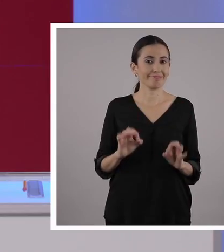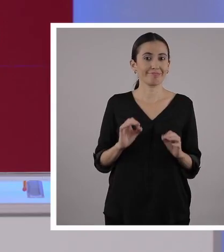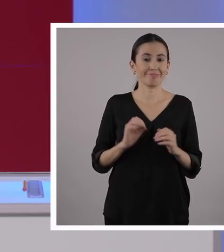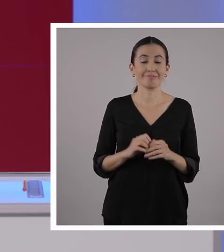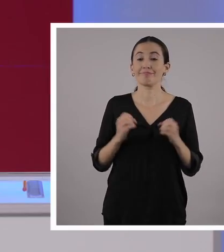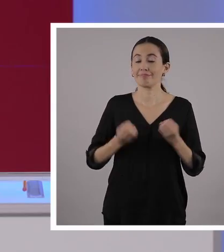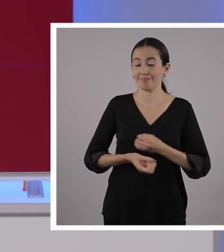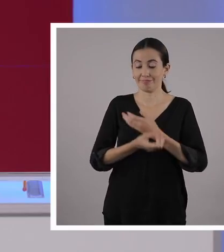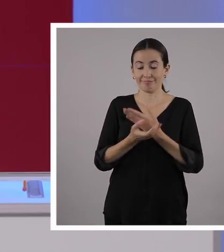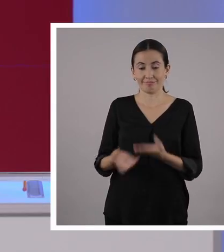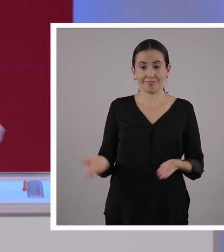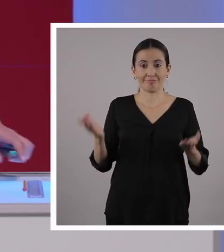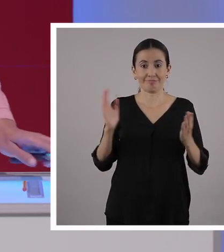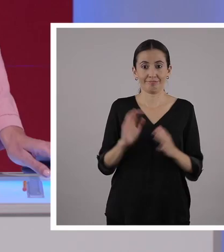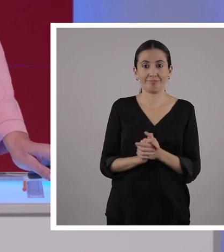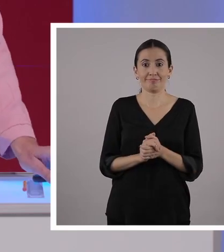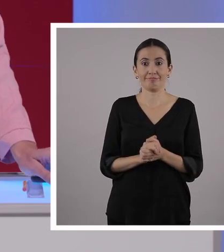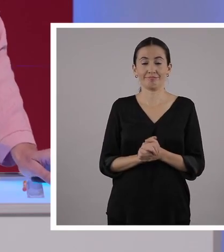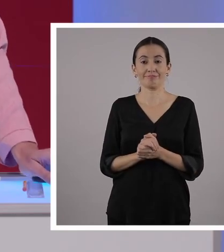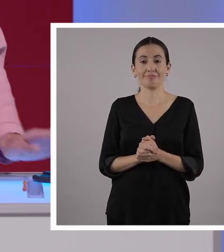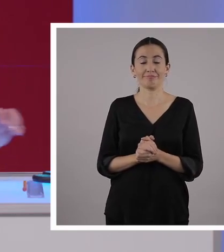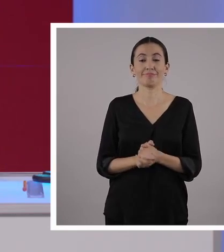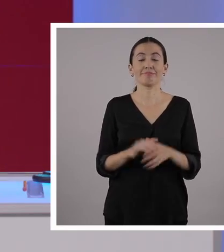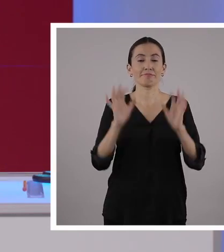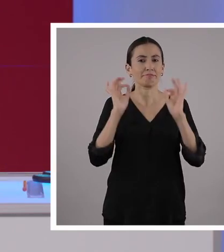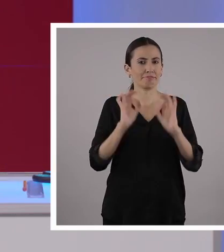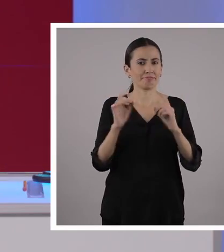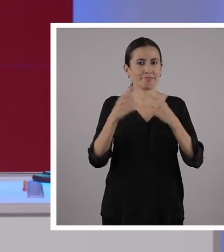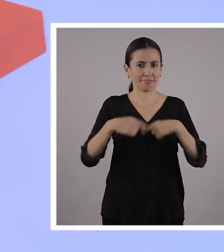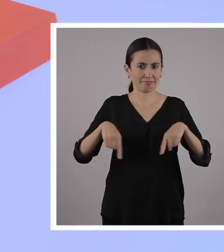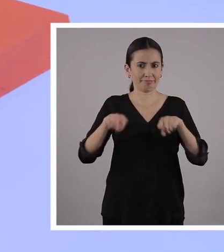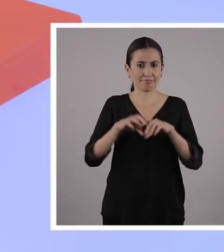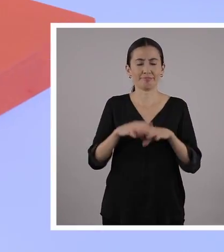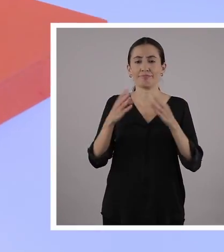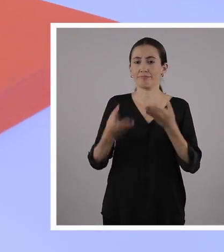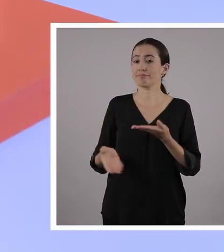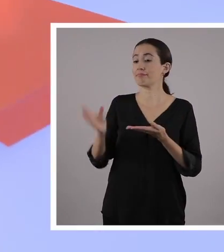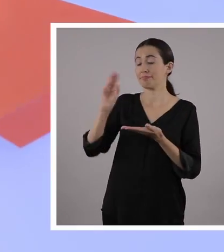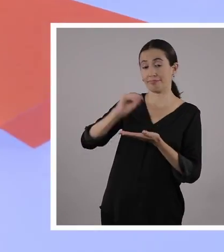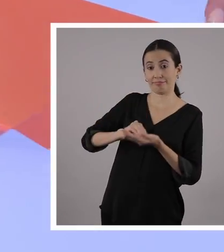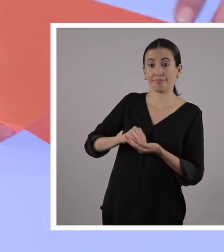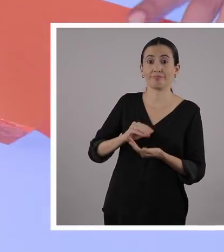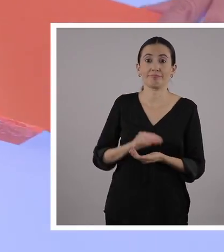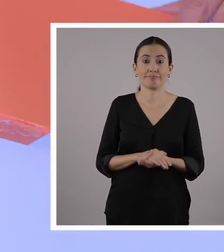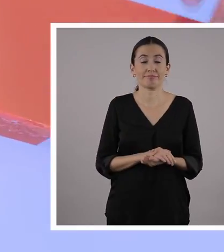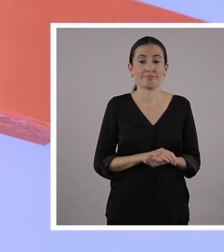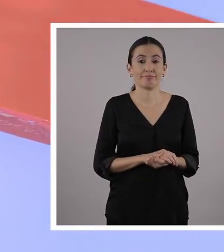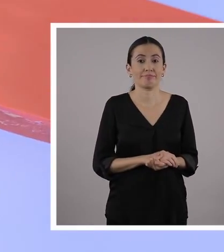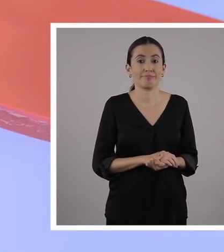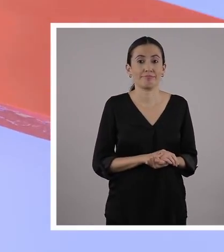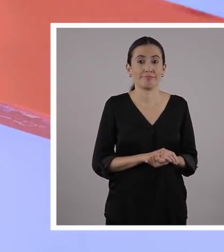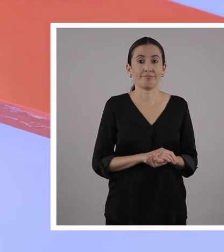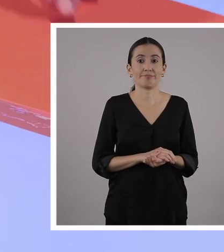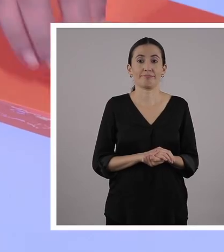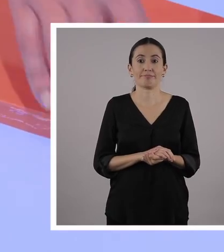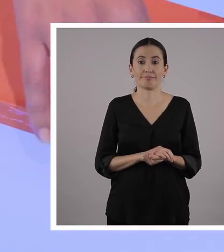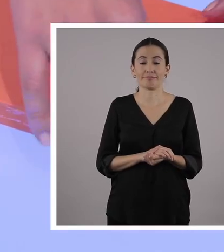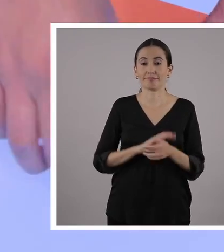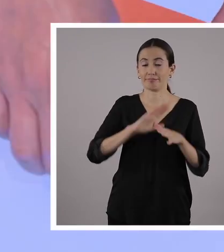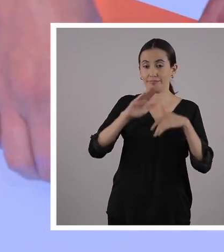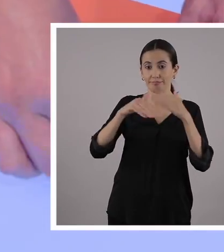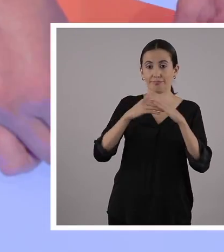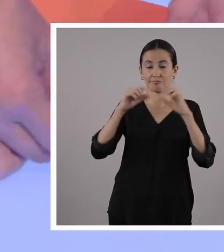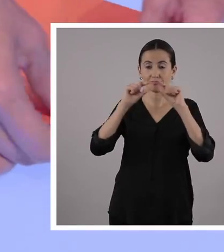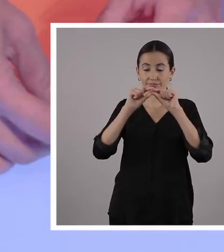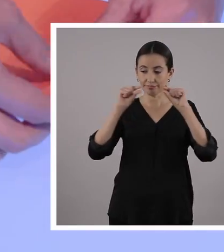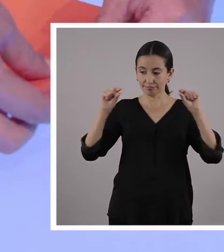Listo, profe. Tenemos ya recortado nuestro cubo. Quedó muy bien. Creo que ahora lo pegamos, ¿no es cierto? Pues sí, tenemos que ir doblando primero